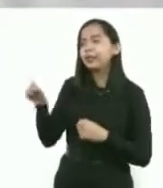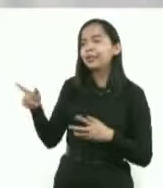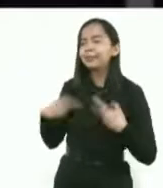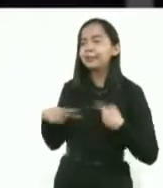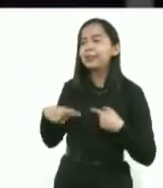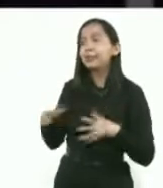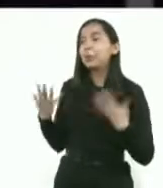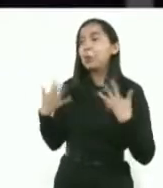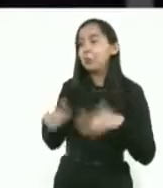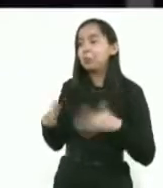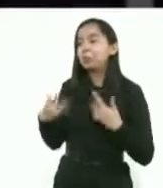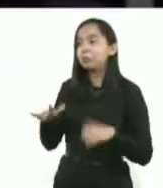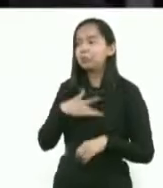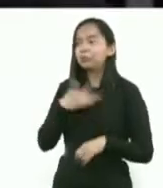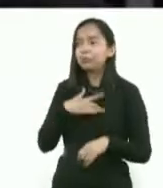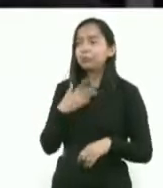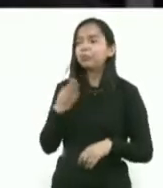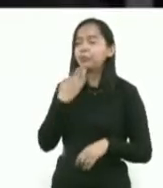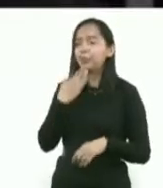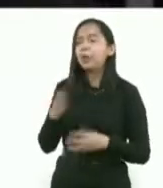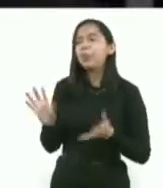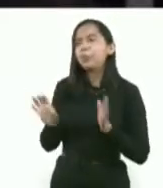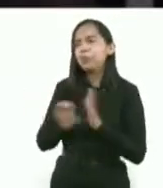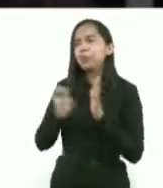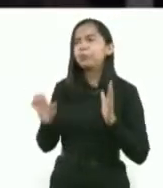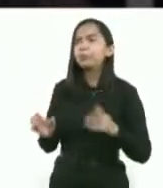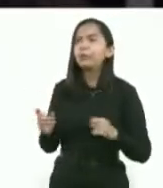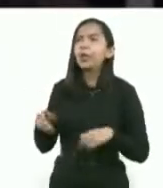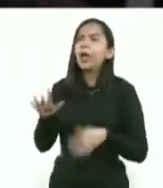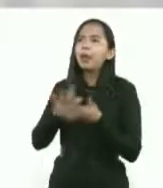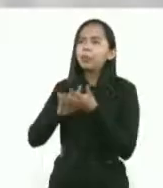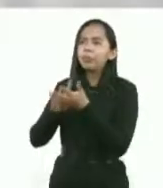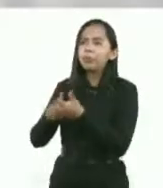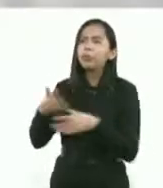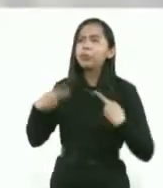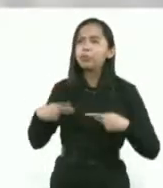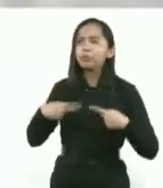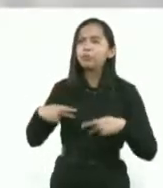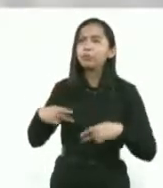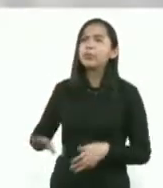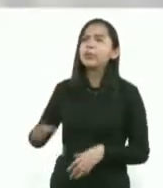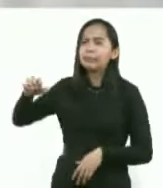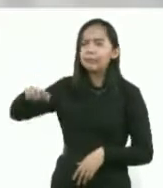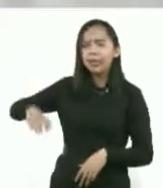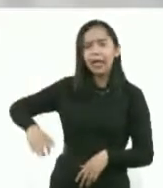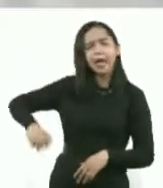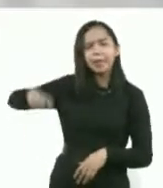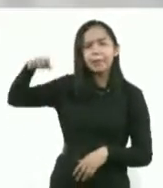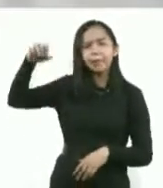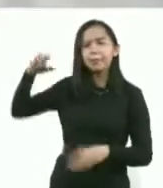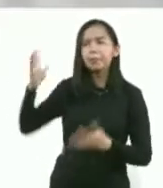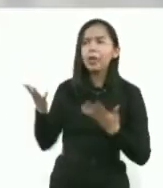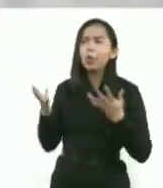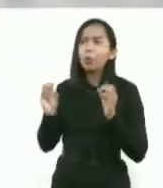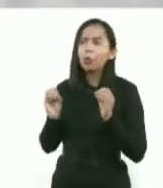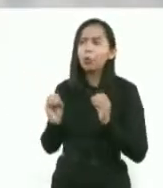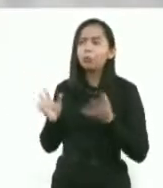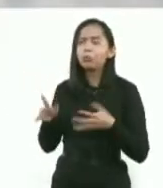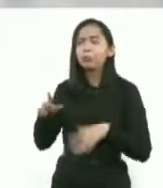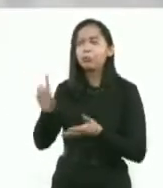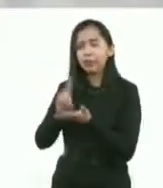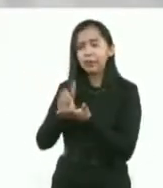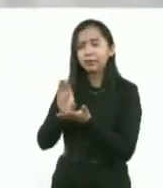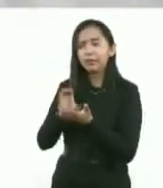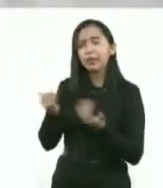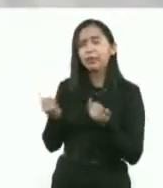población, desde la pensión de adulto mayor, el apoyo a personas con alguna discapacidad, las becas para todos los